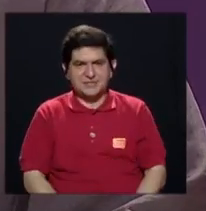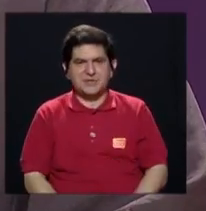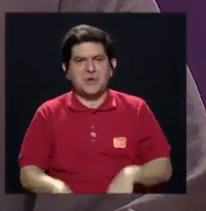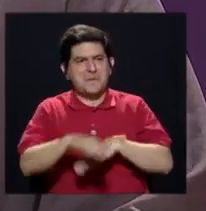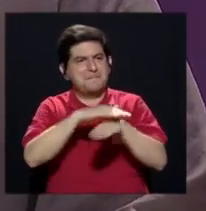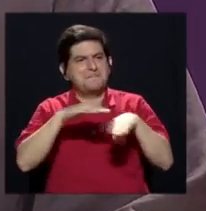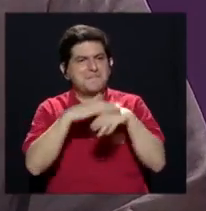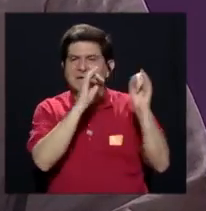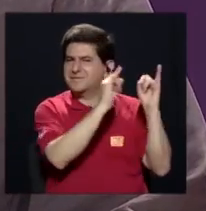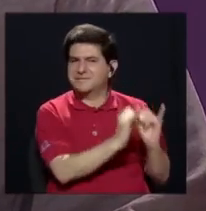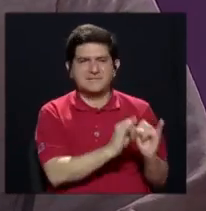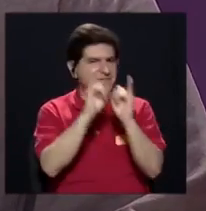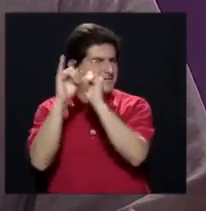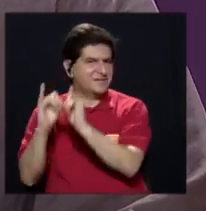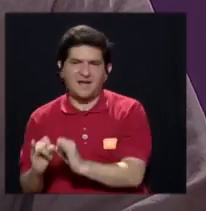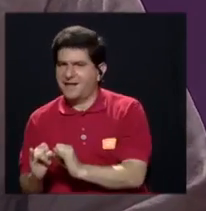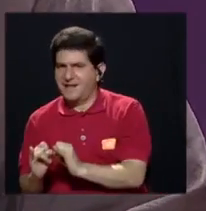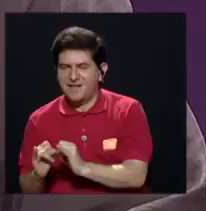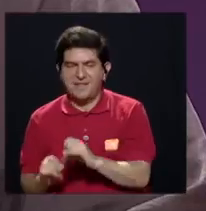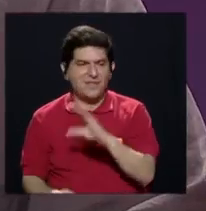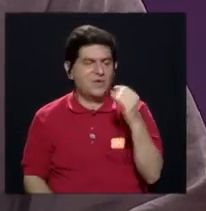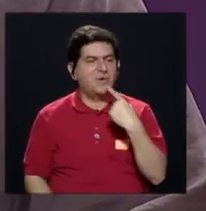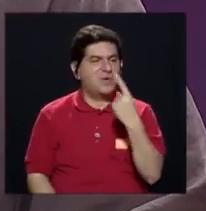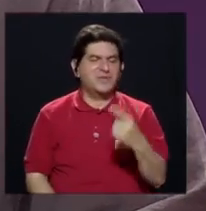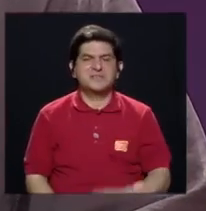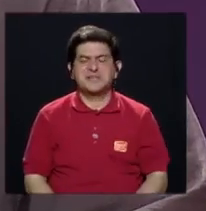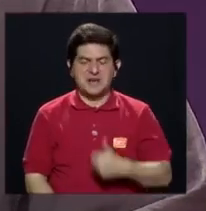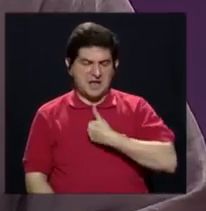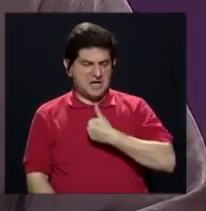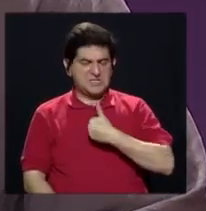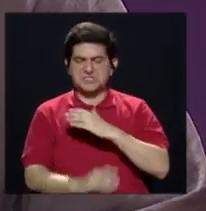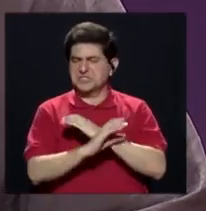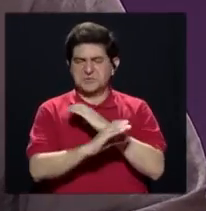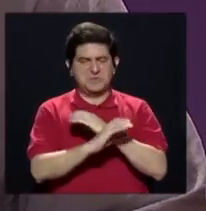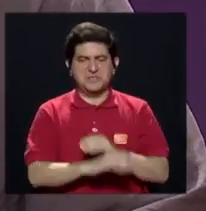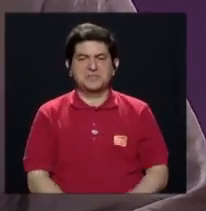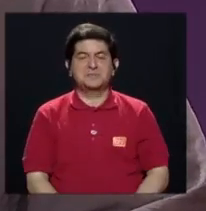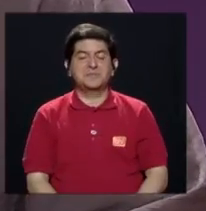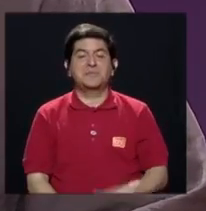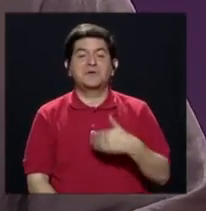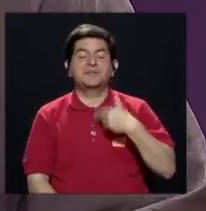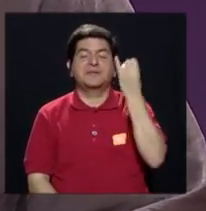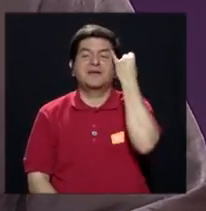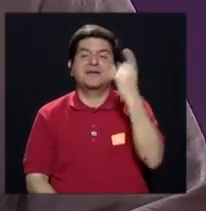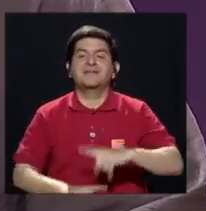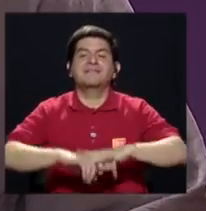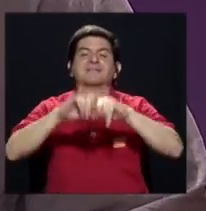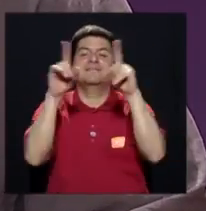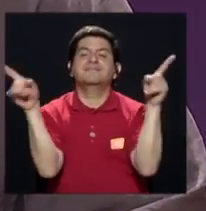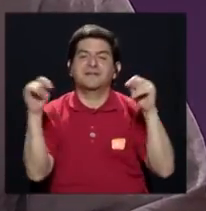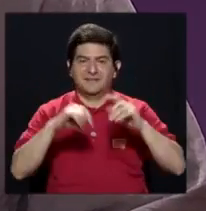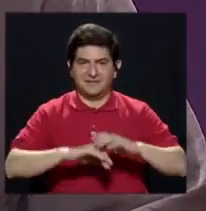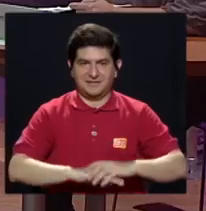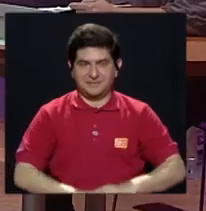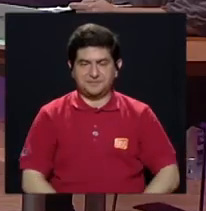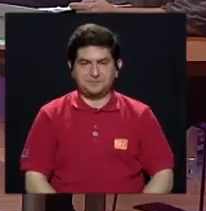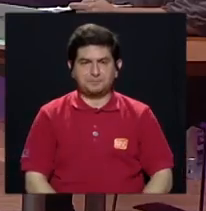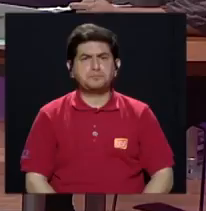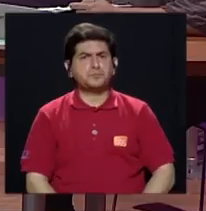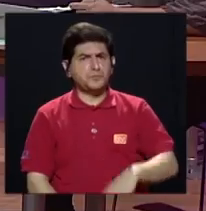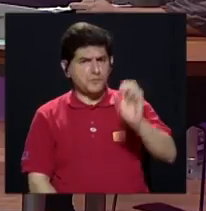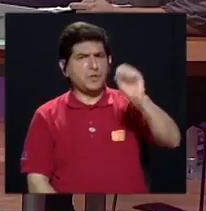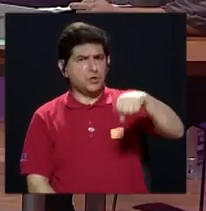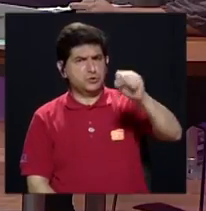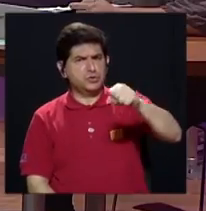basados como en lo individual o o lo que se llama como autocuidado sino que tiene una intencionalidad un poco distinta Sí yo